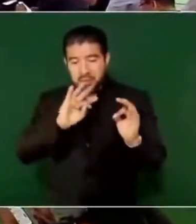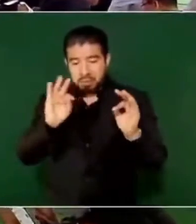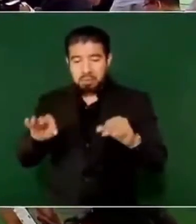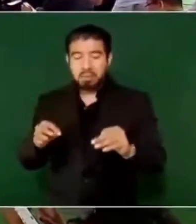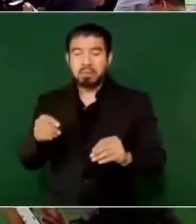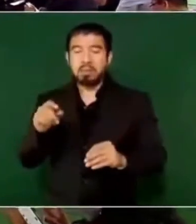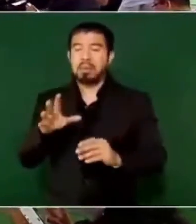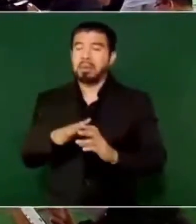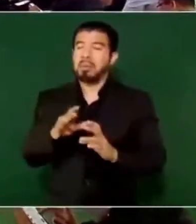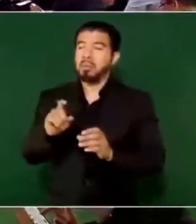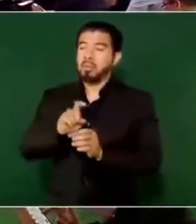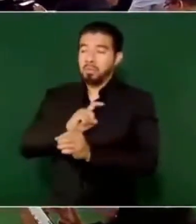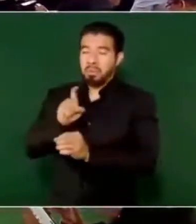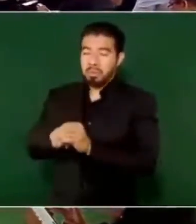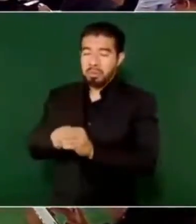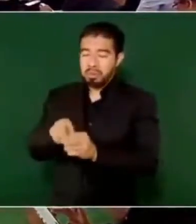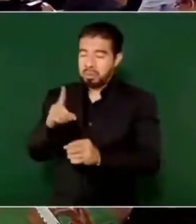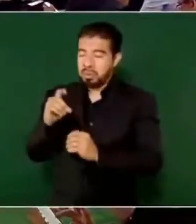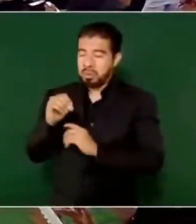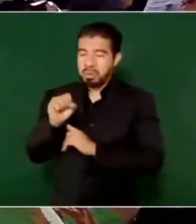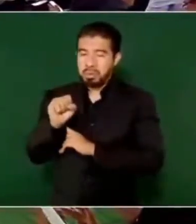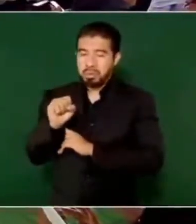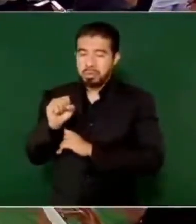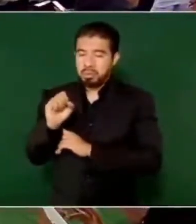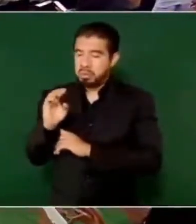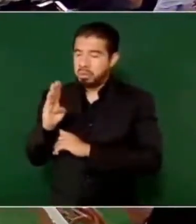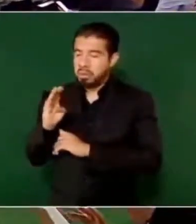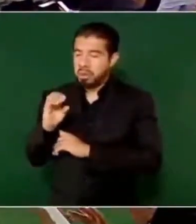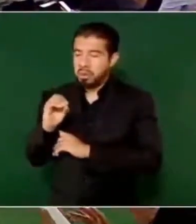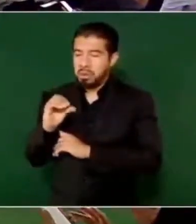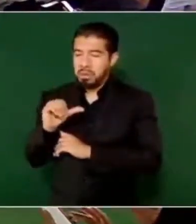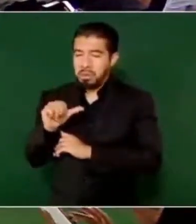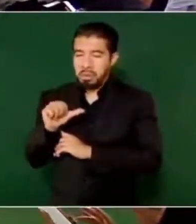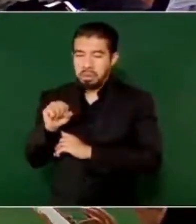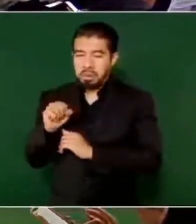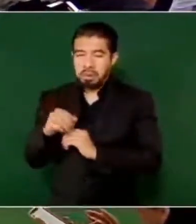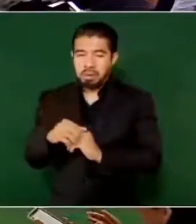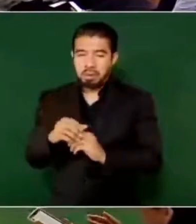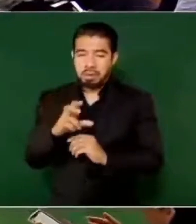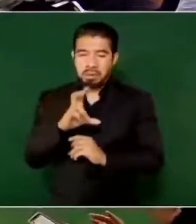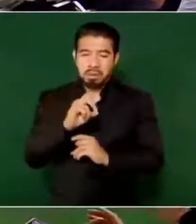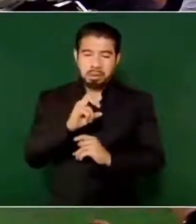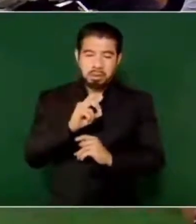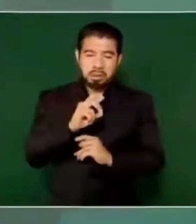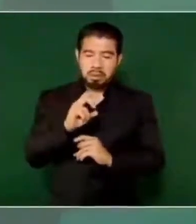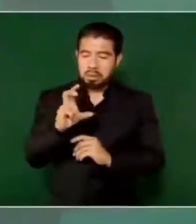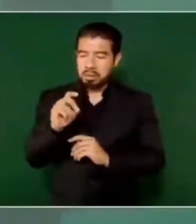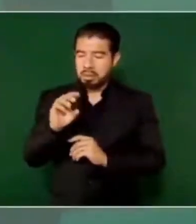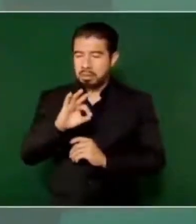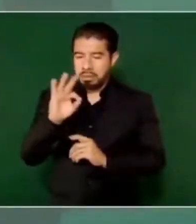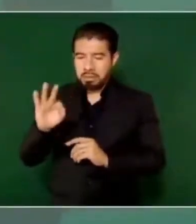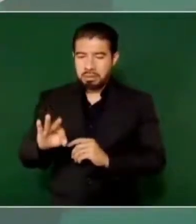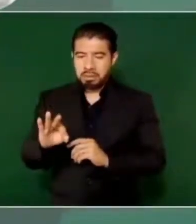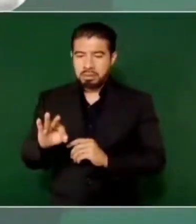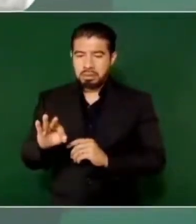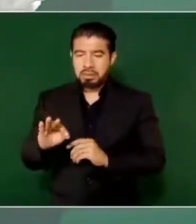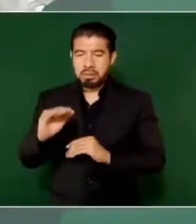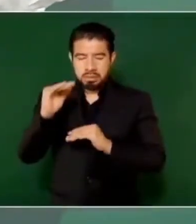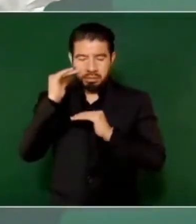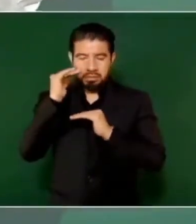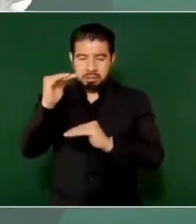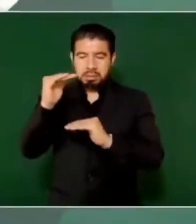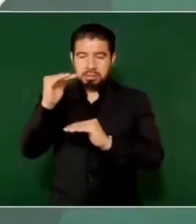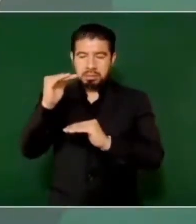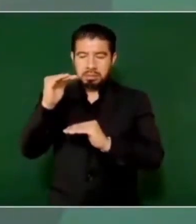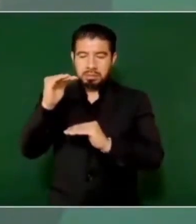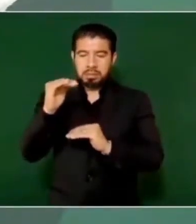Dos Bocas. O sea, ¿cuánto es que dice? Está, ¿30%? ¿30 o 50%? No, 30. Pero, ya está. Lo que